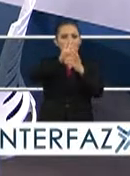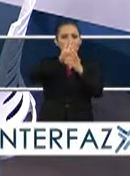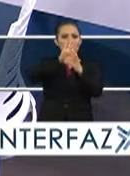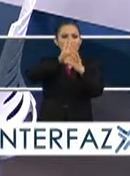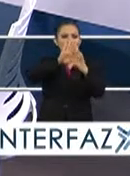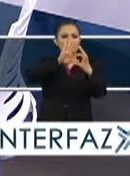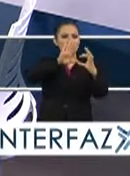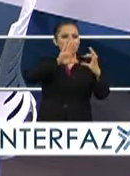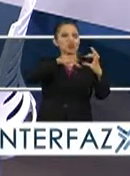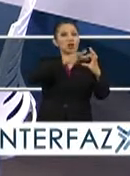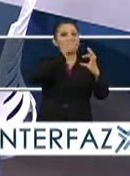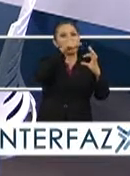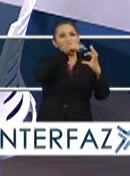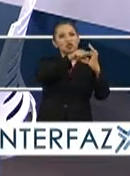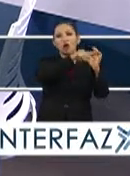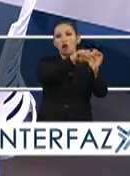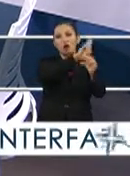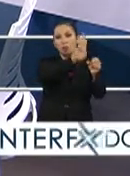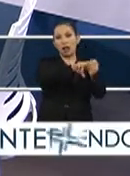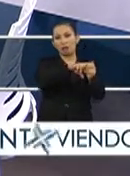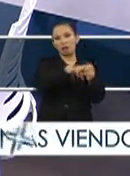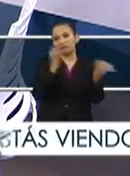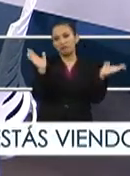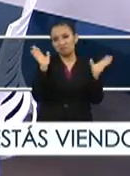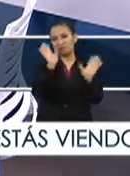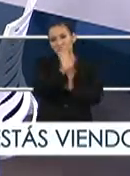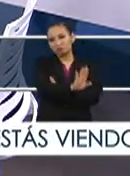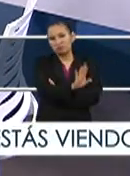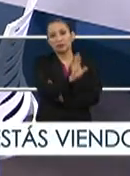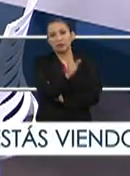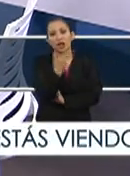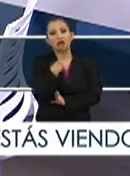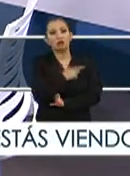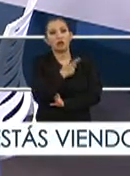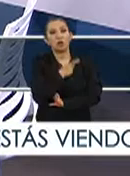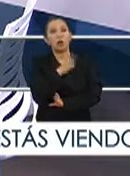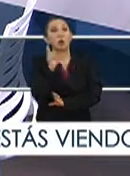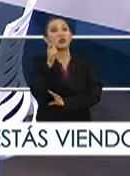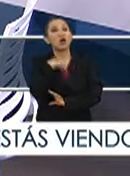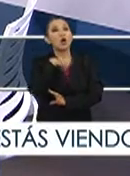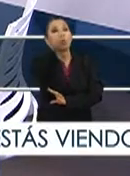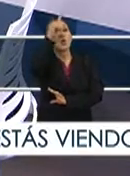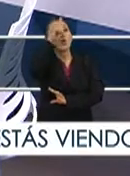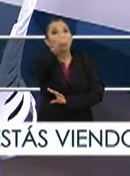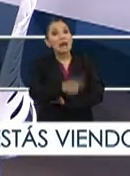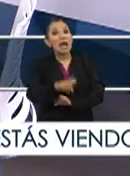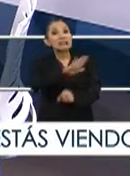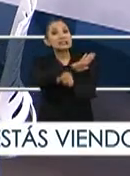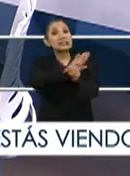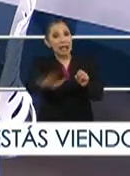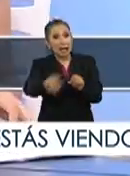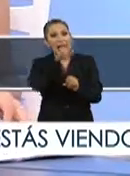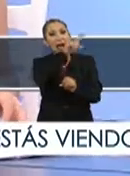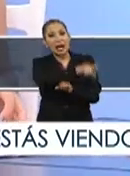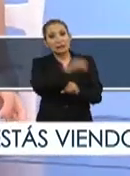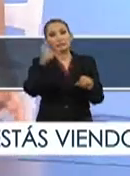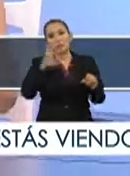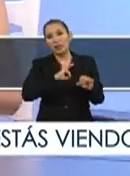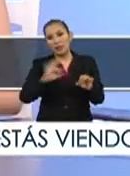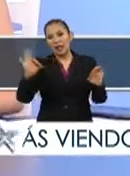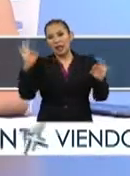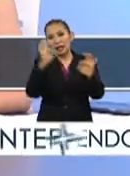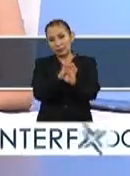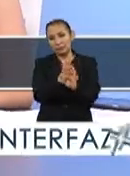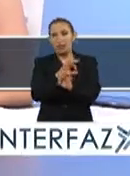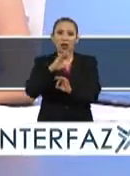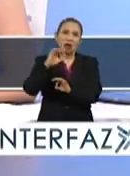momento ya retoma su color. Como recuerden, lo comenté, es solamente cuando hay luna llena ese eclipse de luna.